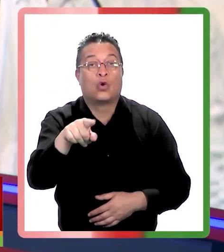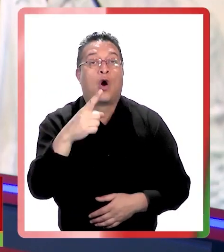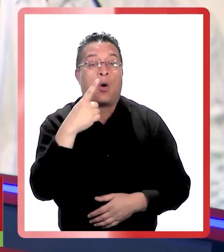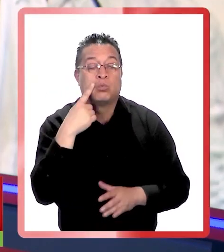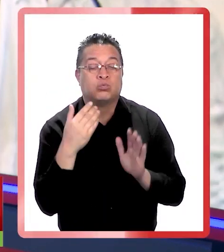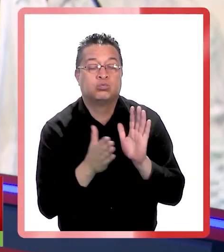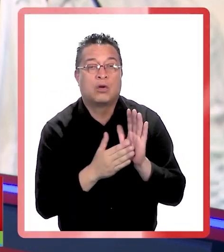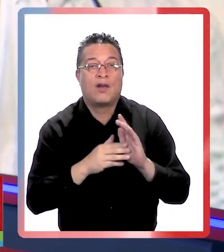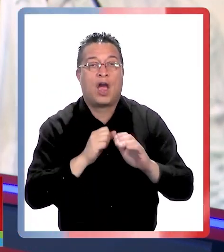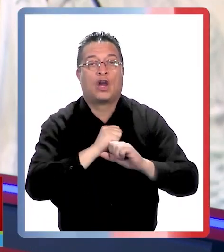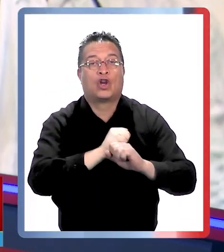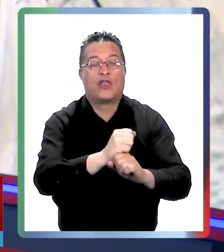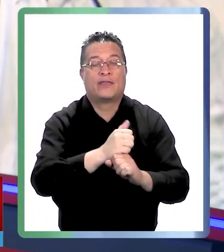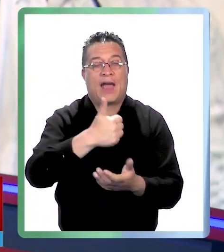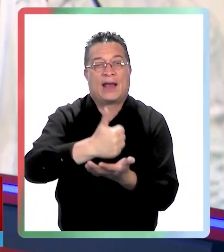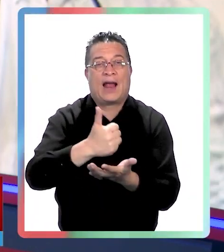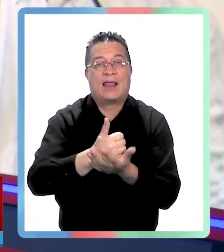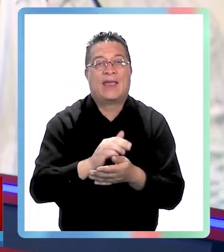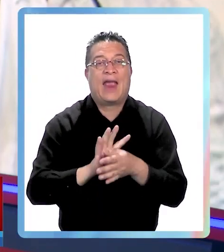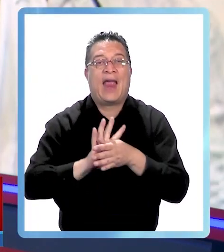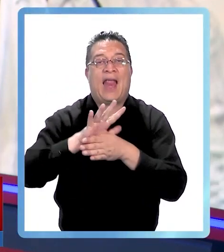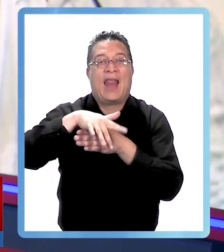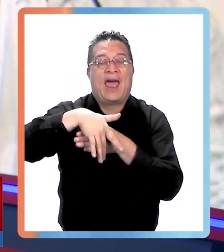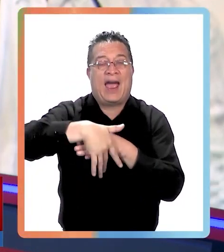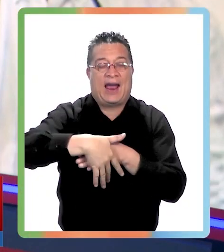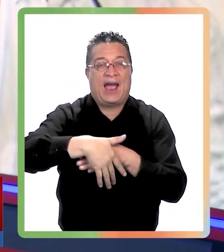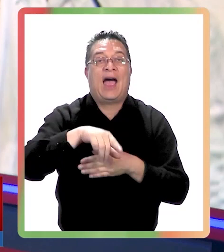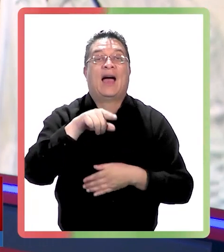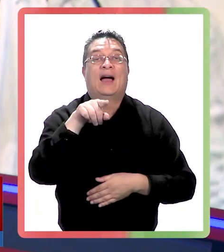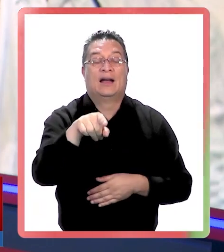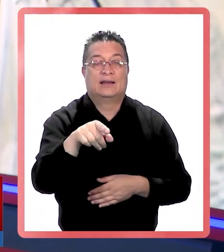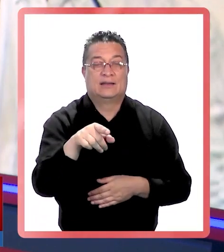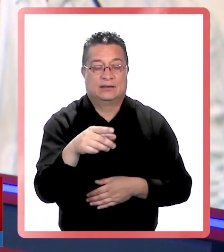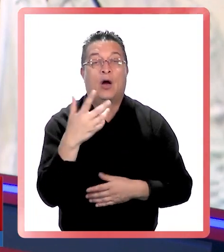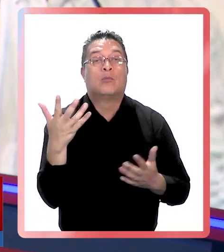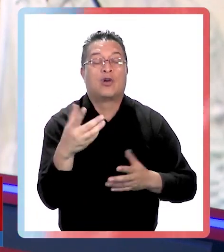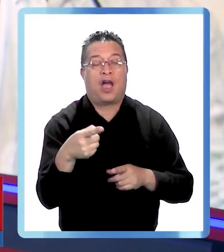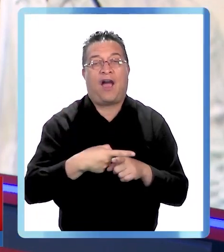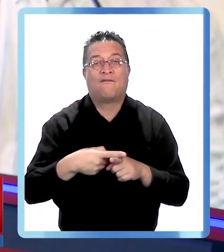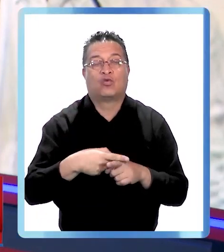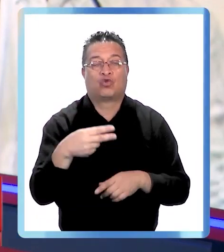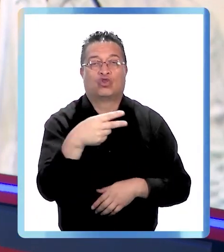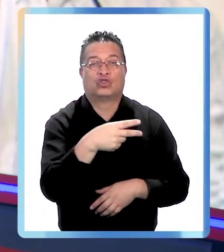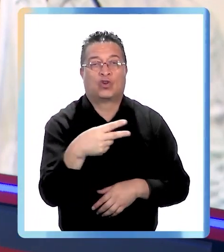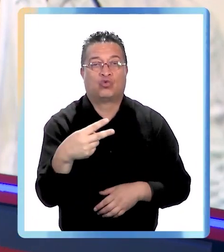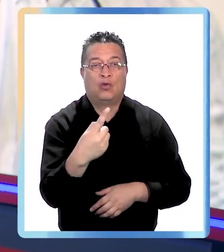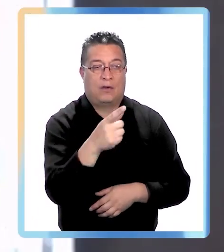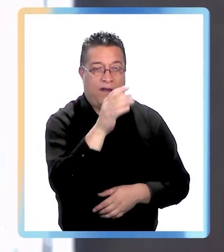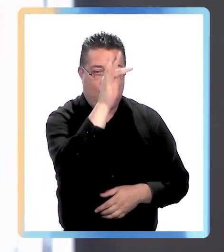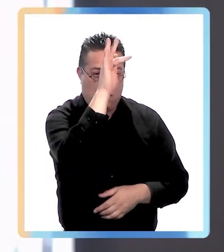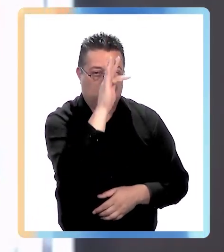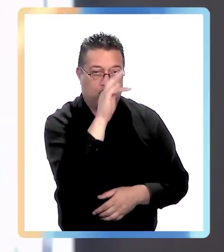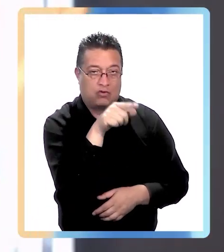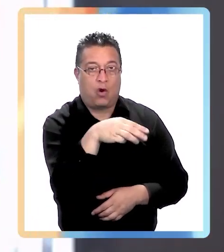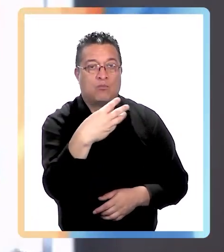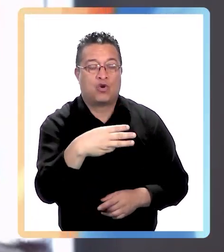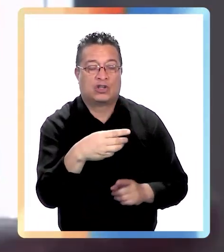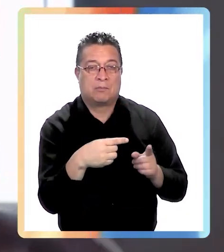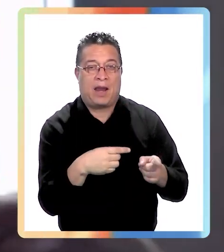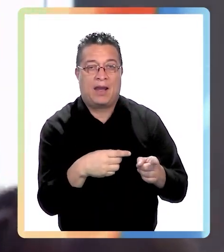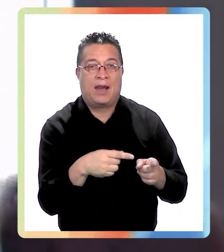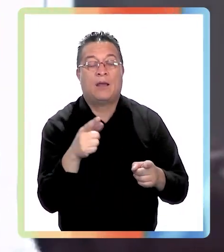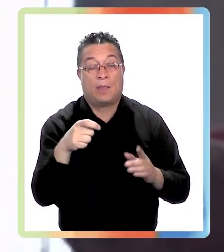de las evidencias contra el alcalde de Laja, Roberto Quintana, acusado por abusar sexualmente de una funcionaria